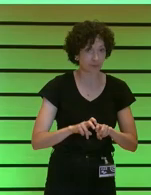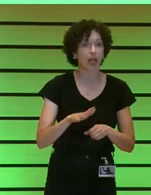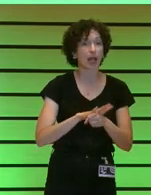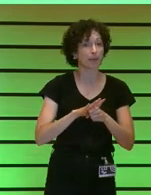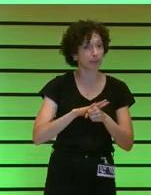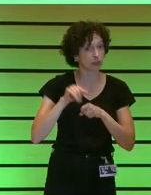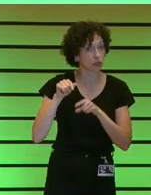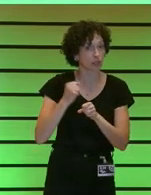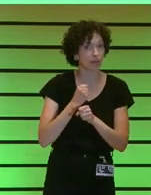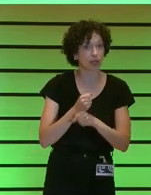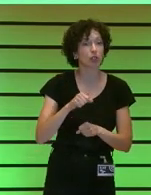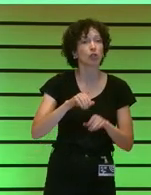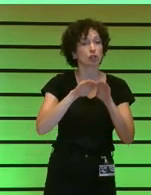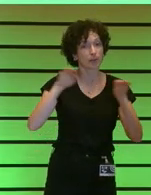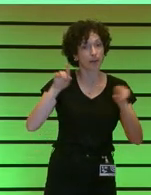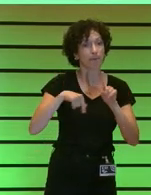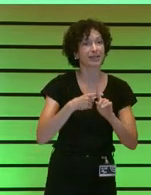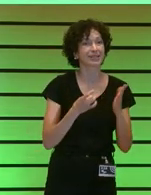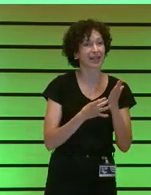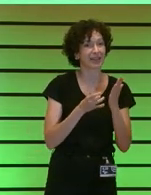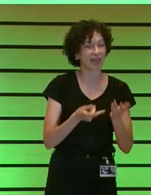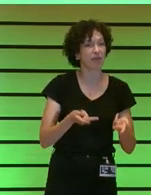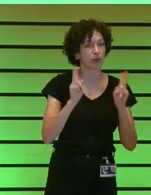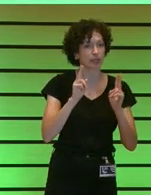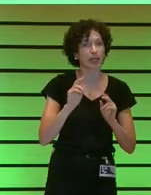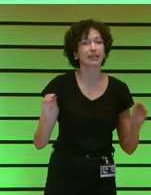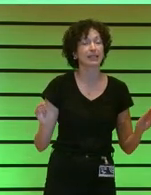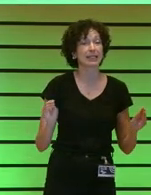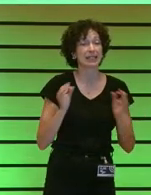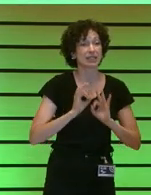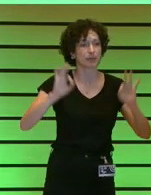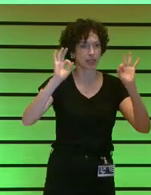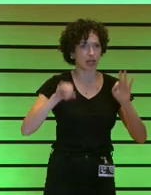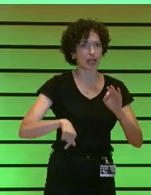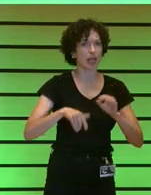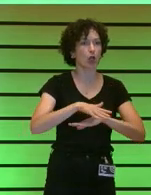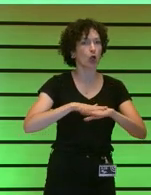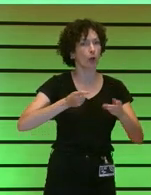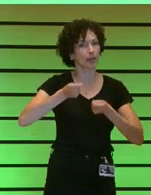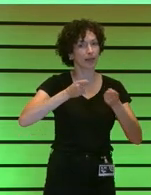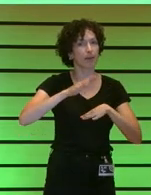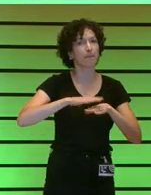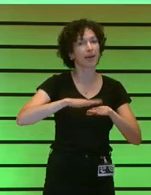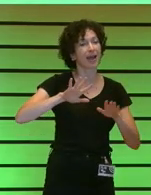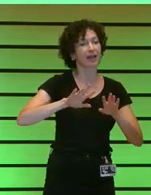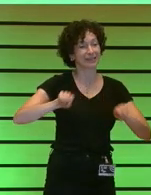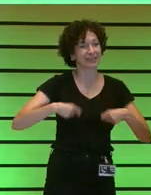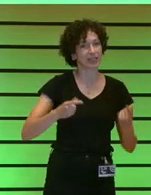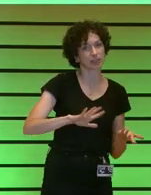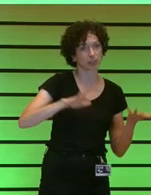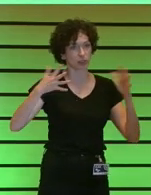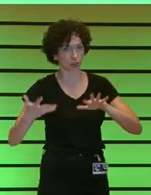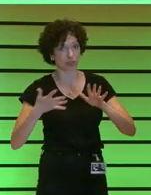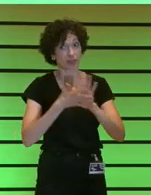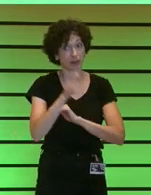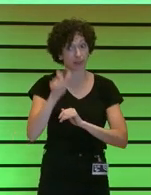la sostenibilidad y la calidad democrática Y en especial la gobernanza para la transición ecológica por lo que en este congreso no podíamos empezar con